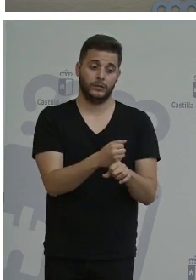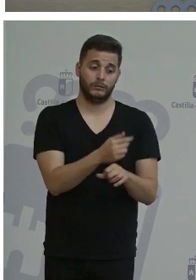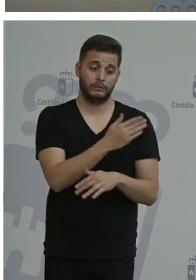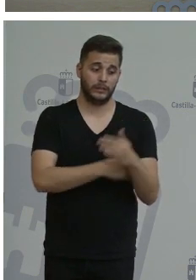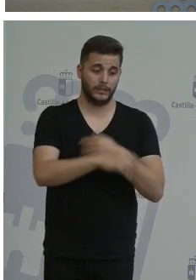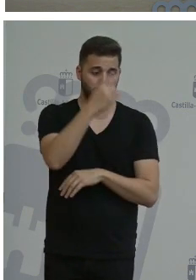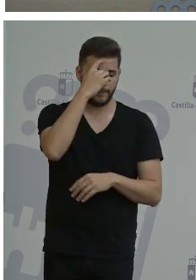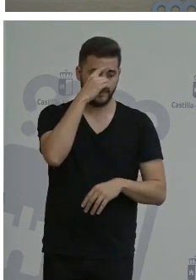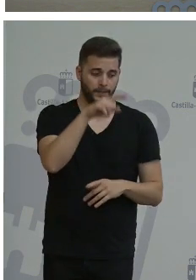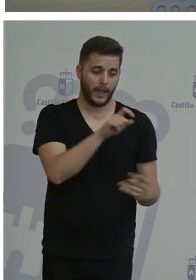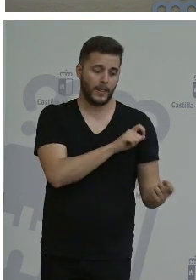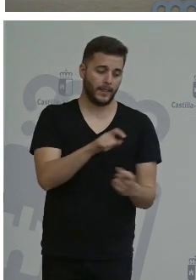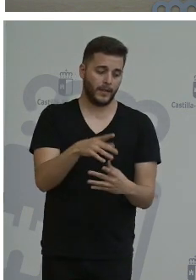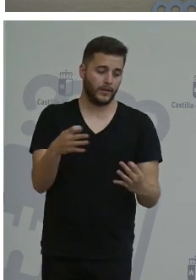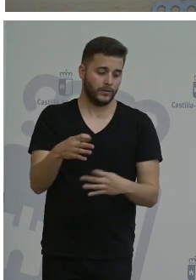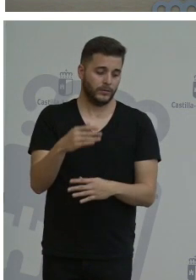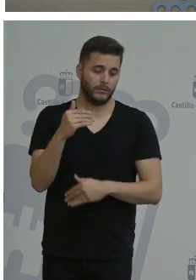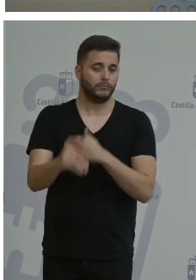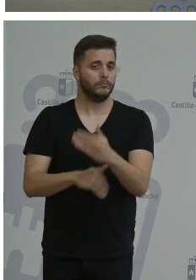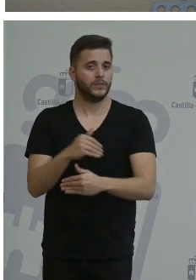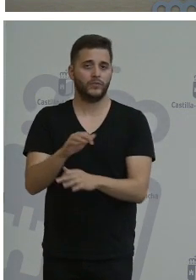sensibilización de manera coordinada.